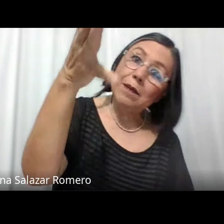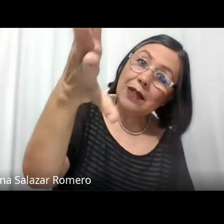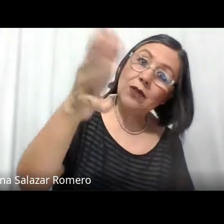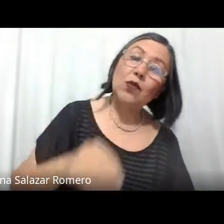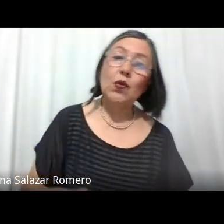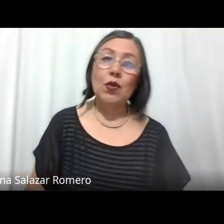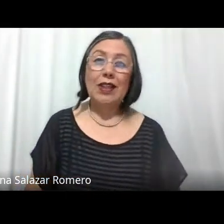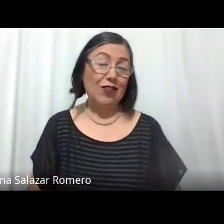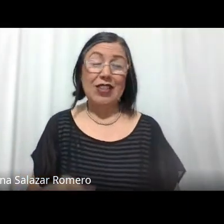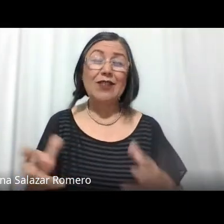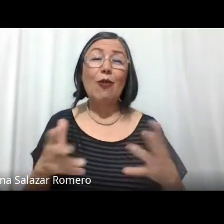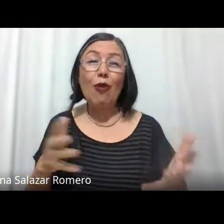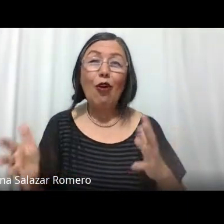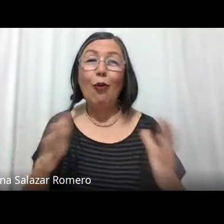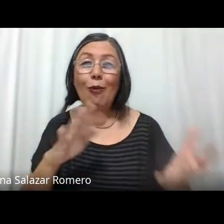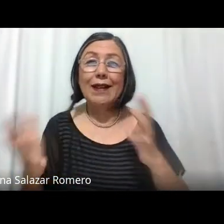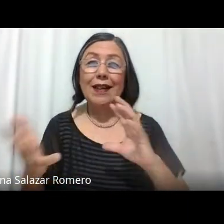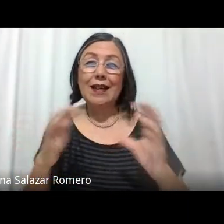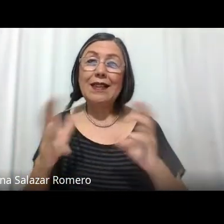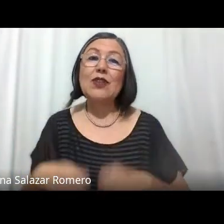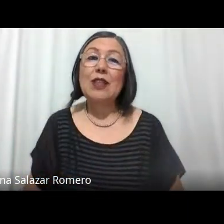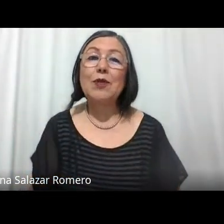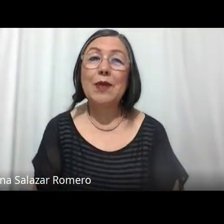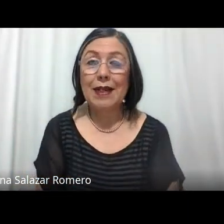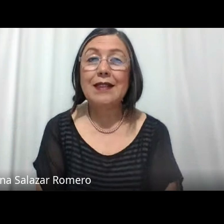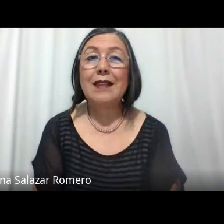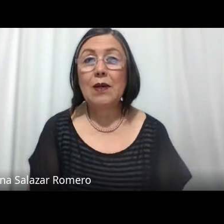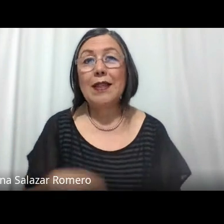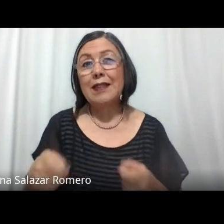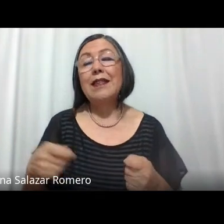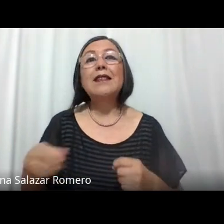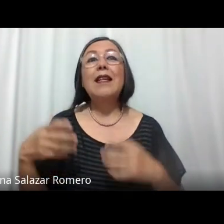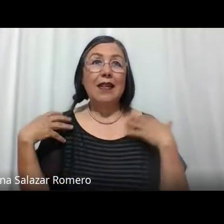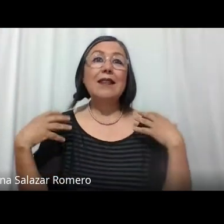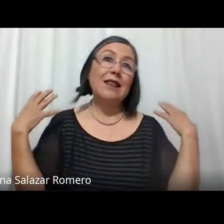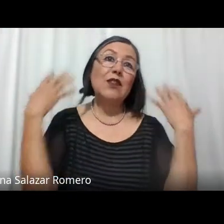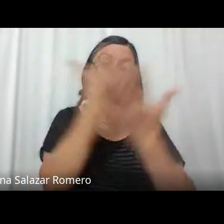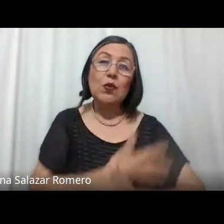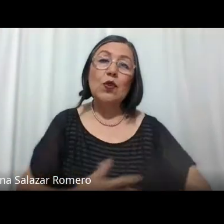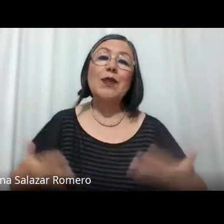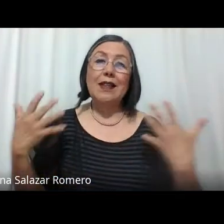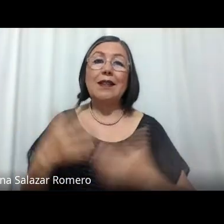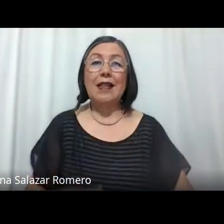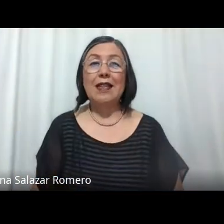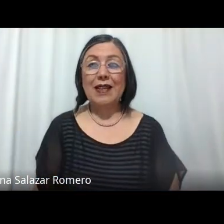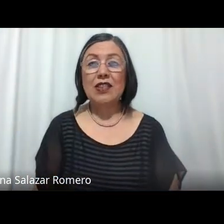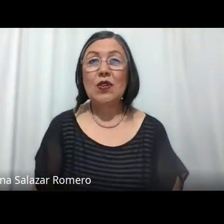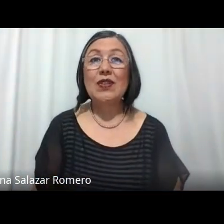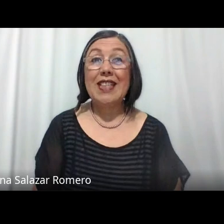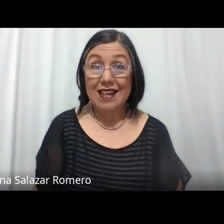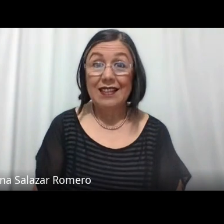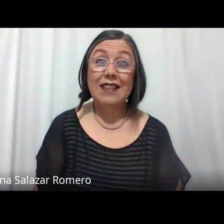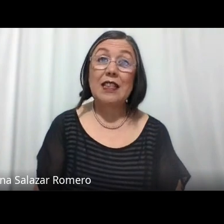comeré y marco el futuro. Entonces, ¿cómo marcar esos tiempos verbales en lengua de señas? Es haciendo uso, pues, del